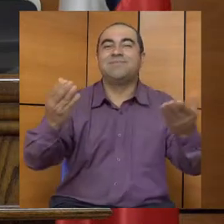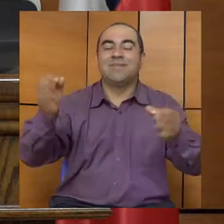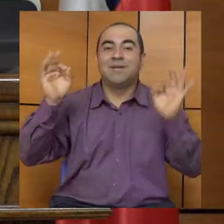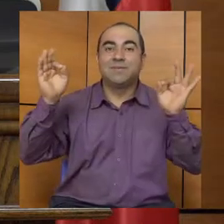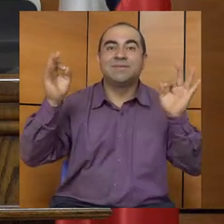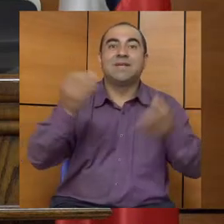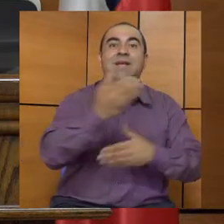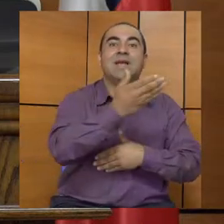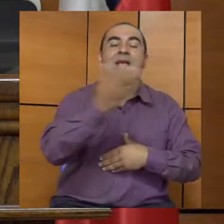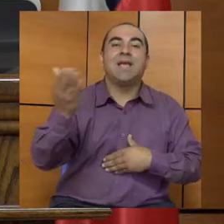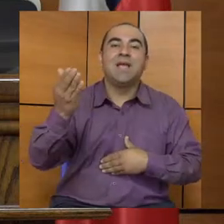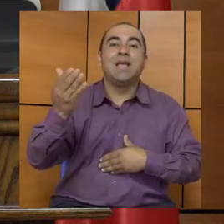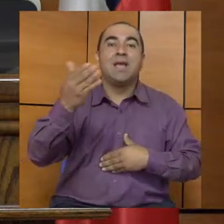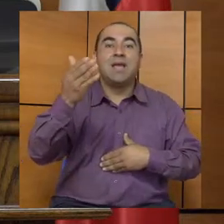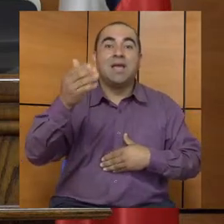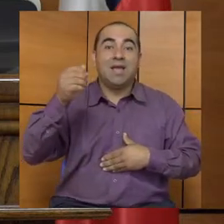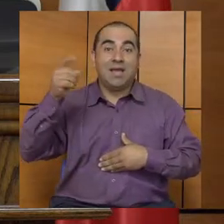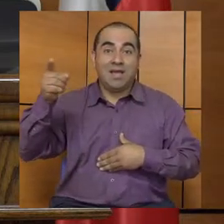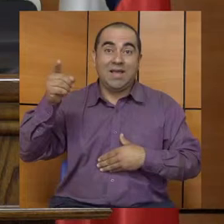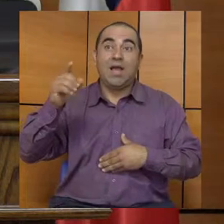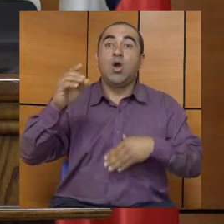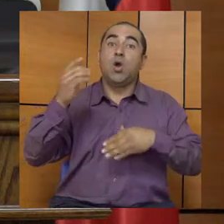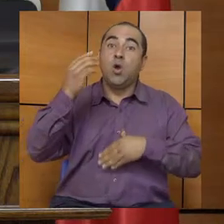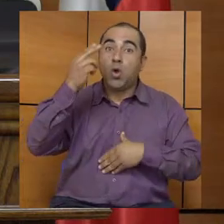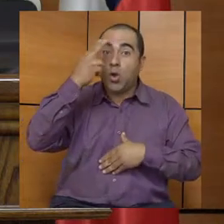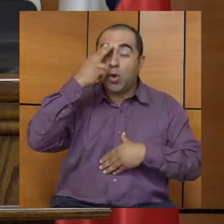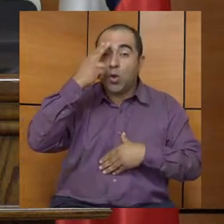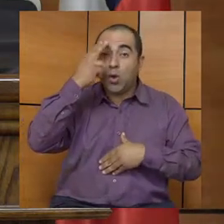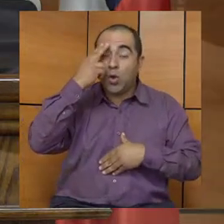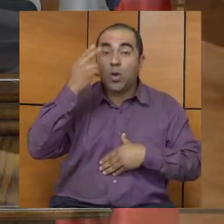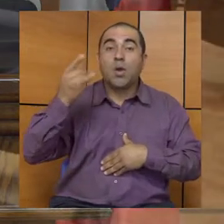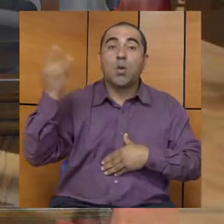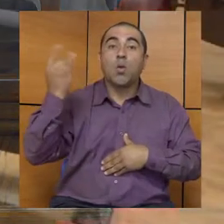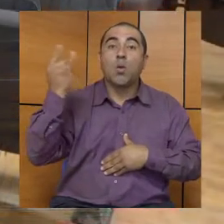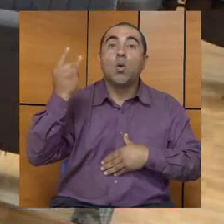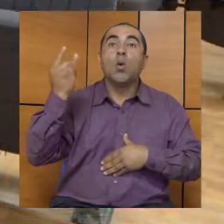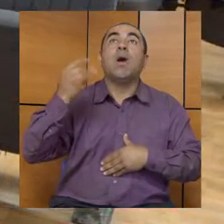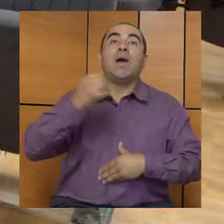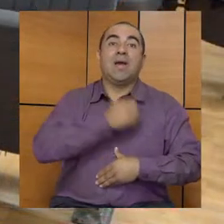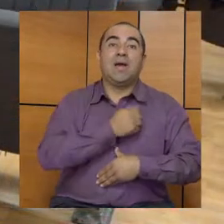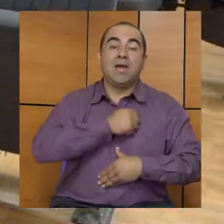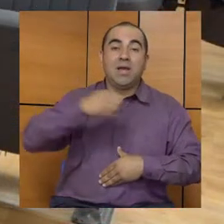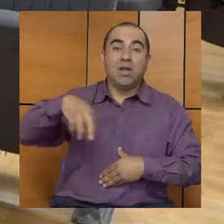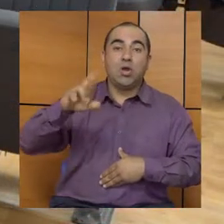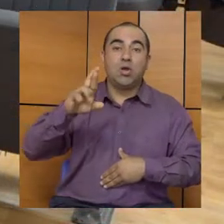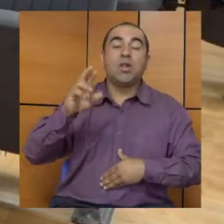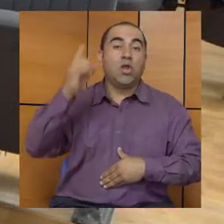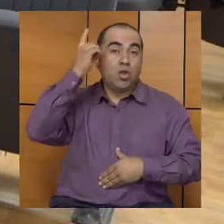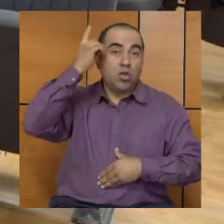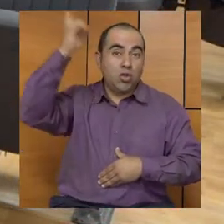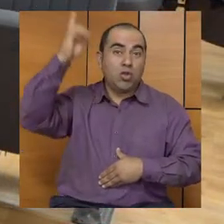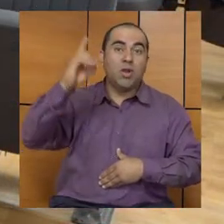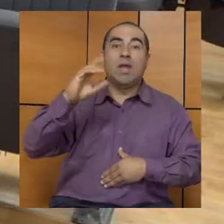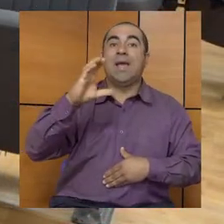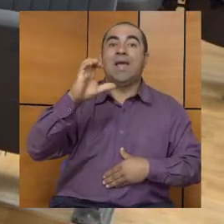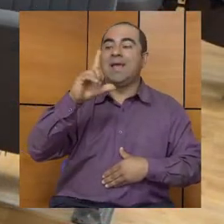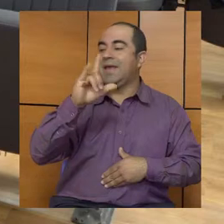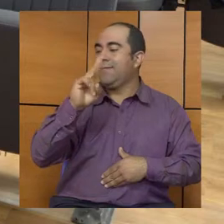a la señora vicerrectora de sede de Coquimbo de la Universidad Católica del Norte, doctora Elvira Badilla